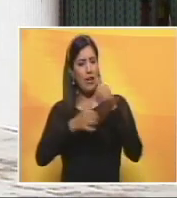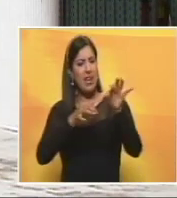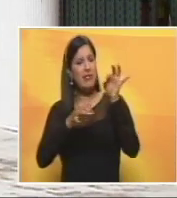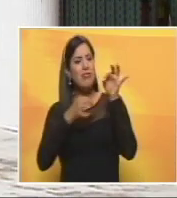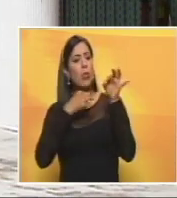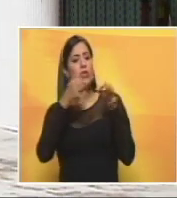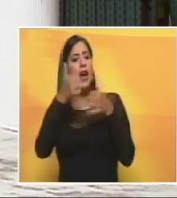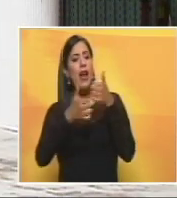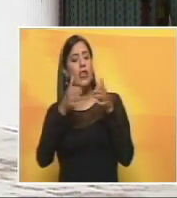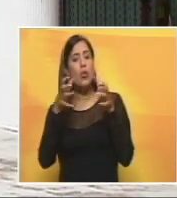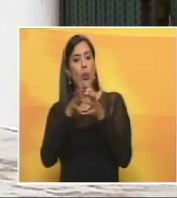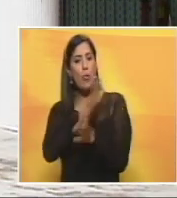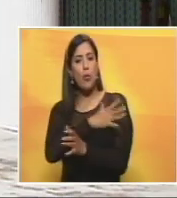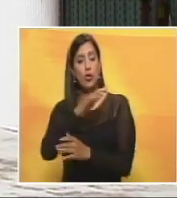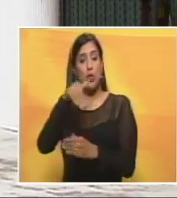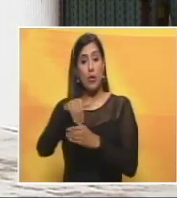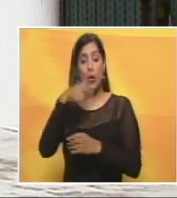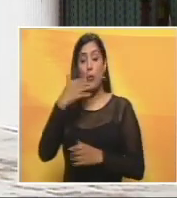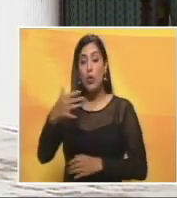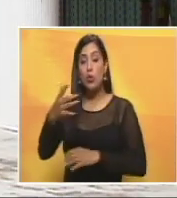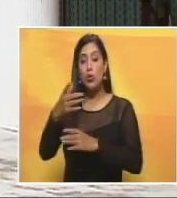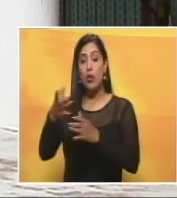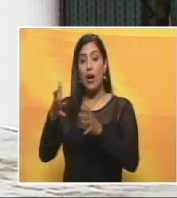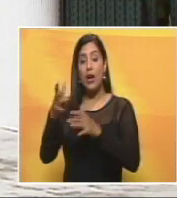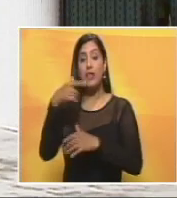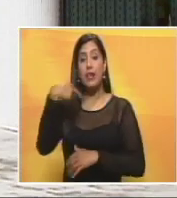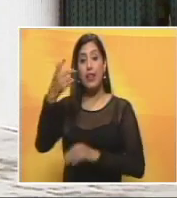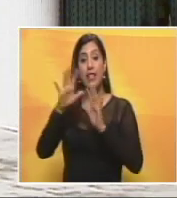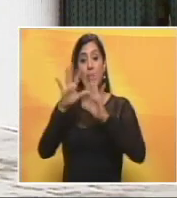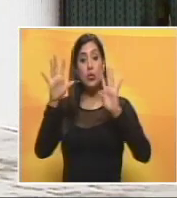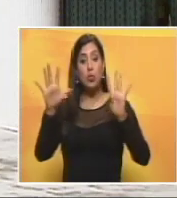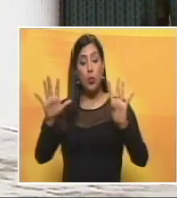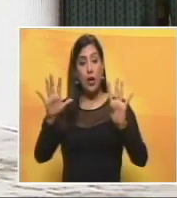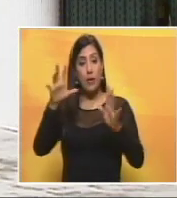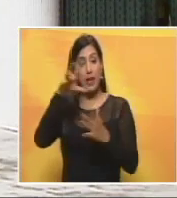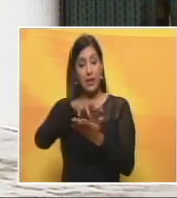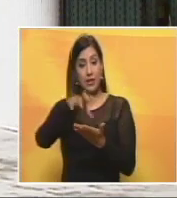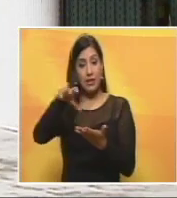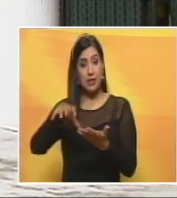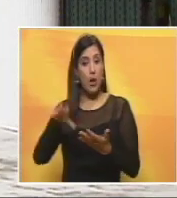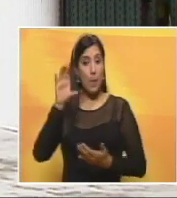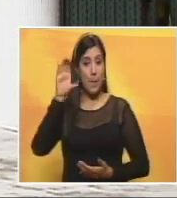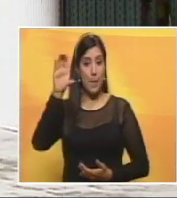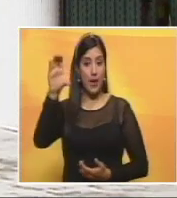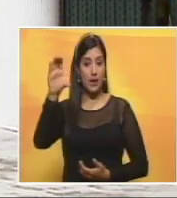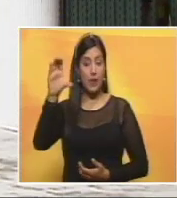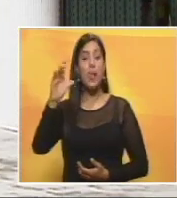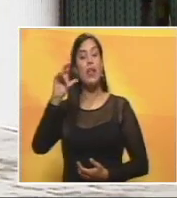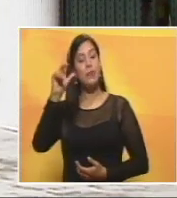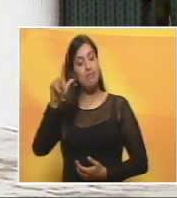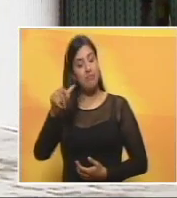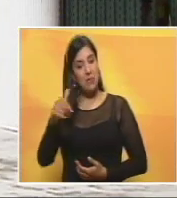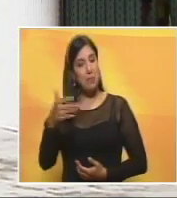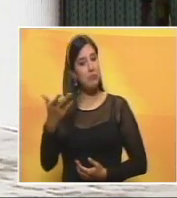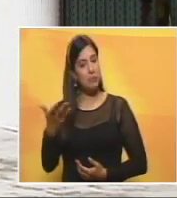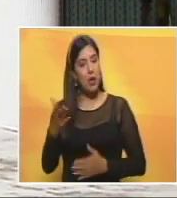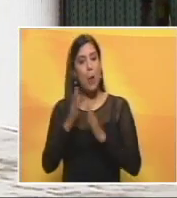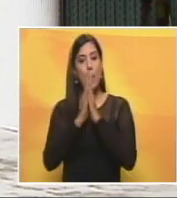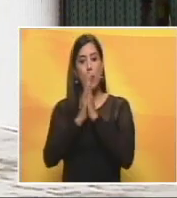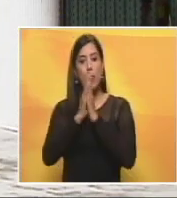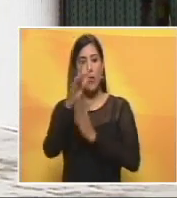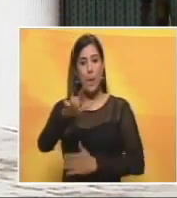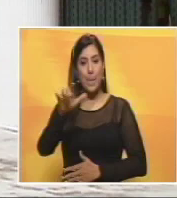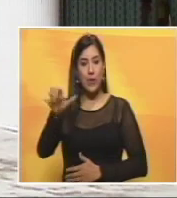elegir candidatos a las elecciones regionales en 19 entidades del país, y también pidió a